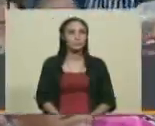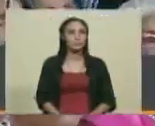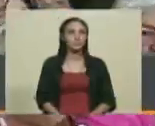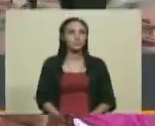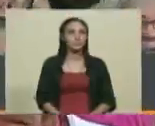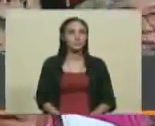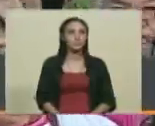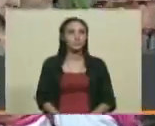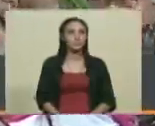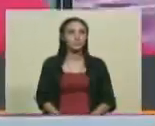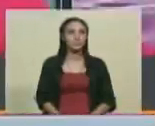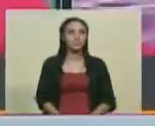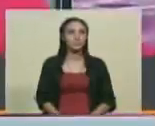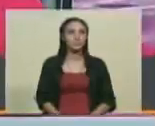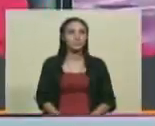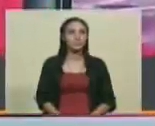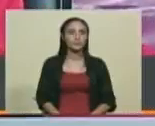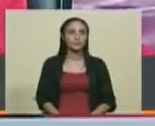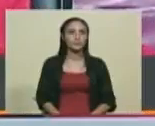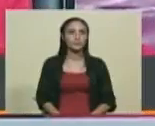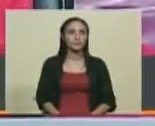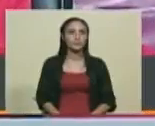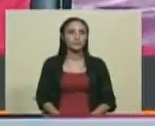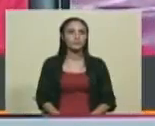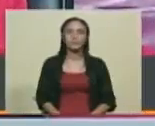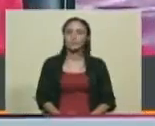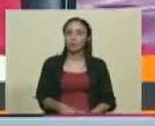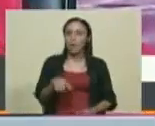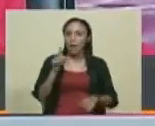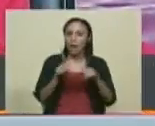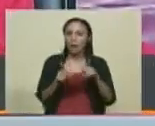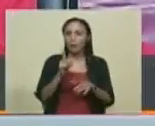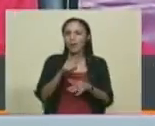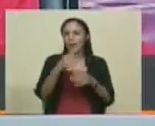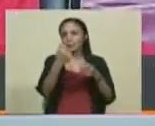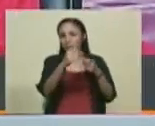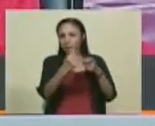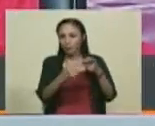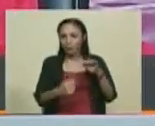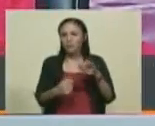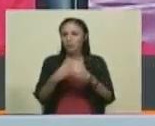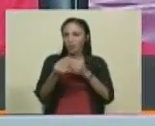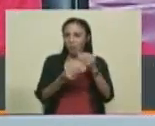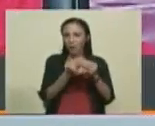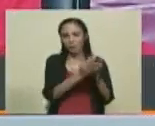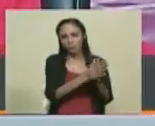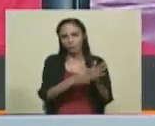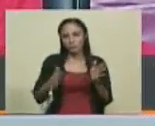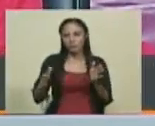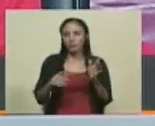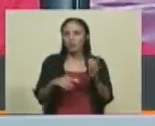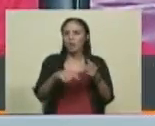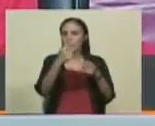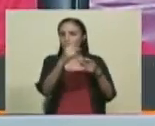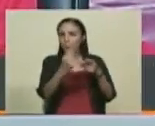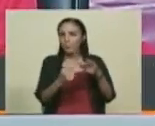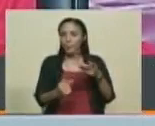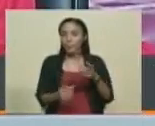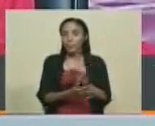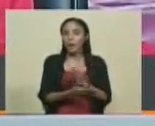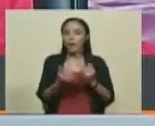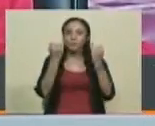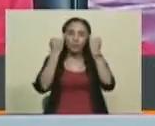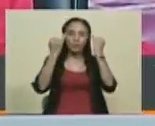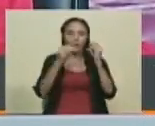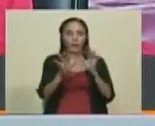Algunos avances, mi comandante en jefe, que hemos realizado en el en conjunto de medidas